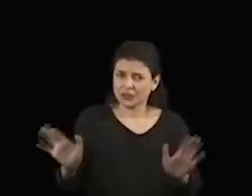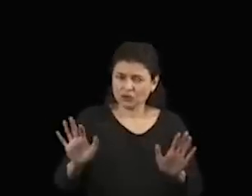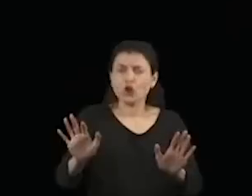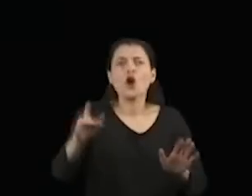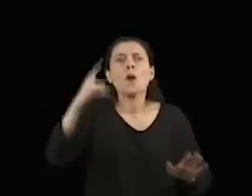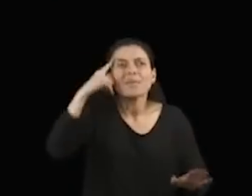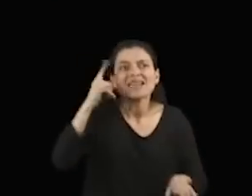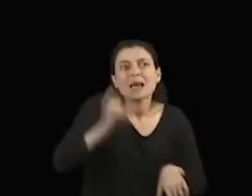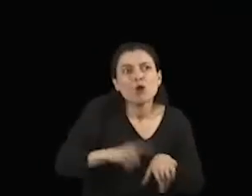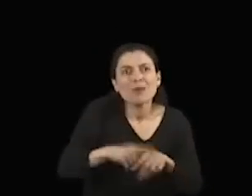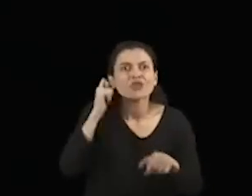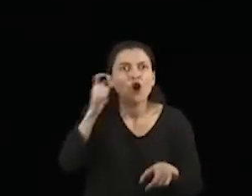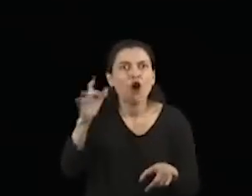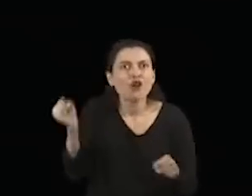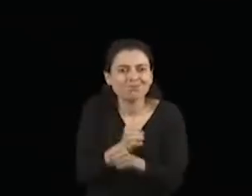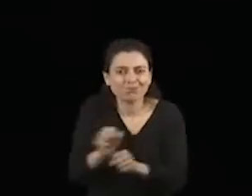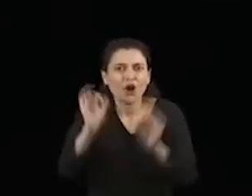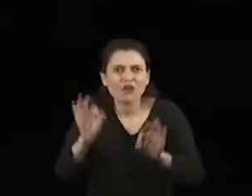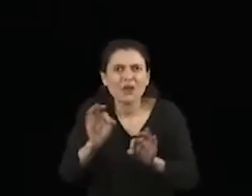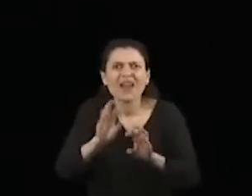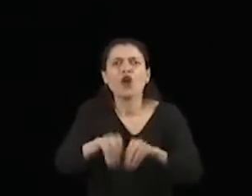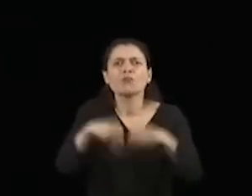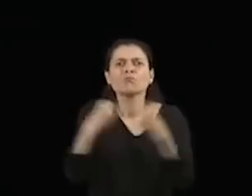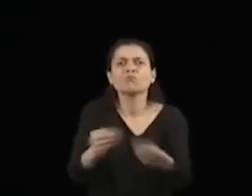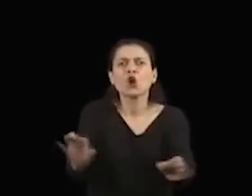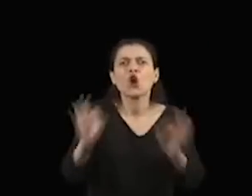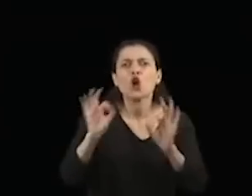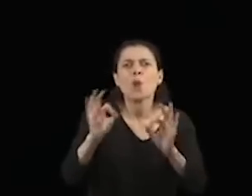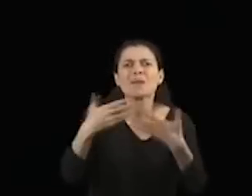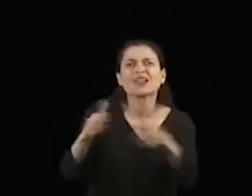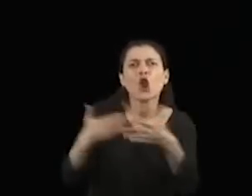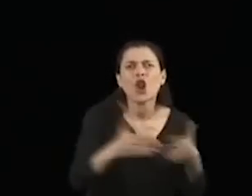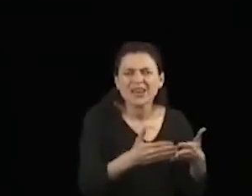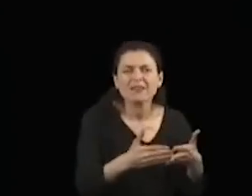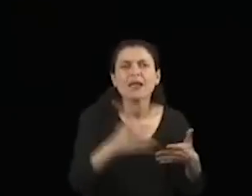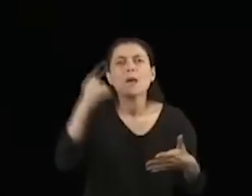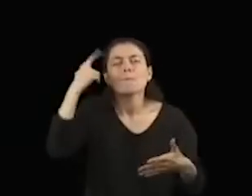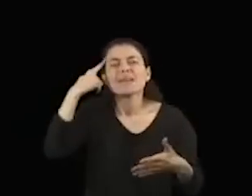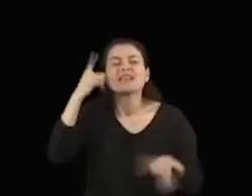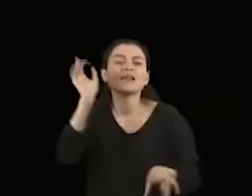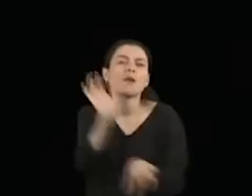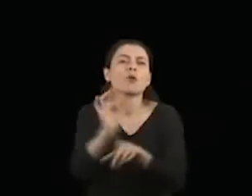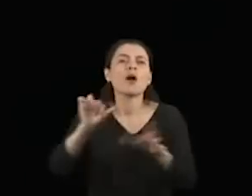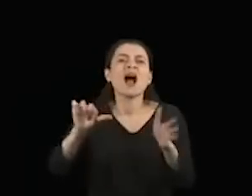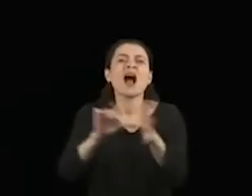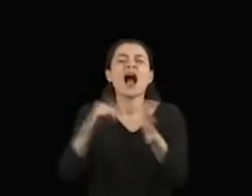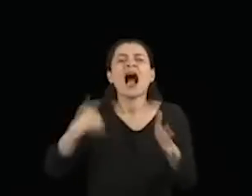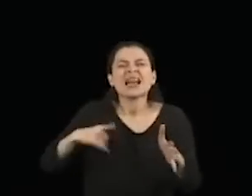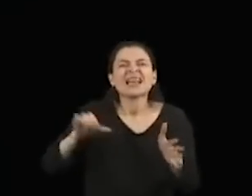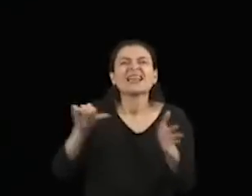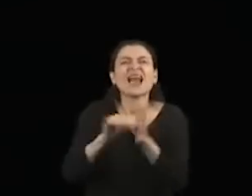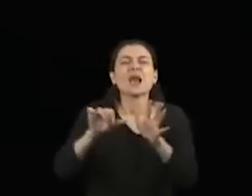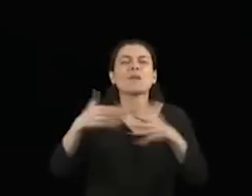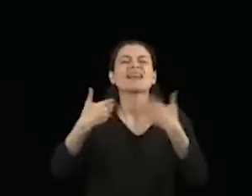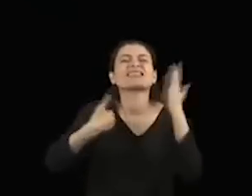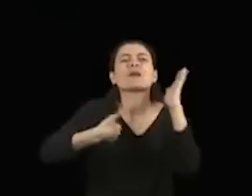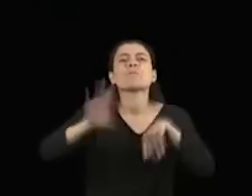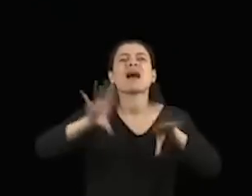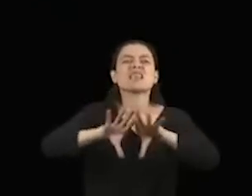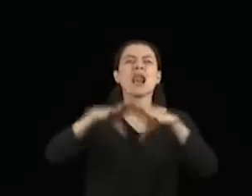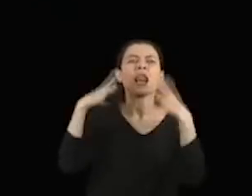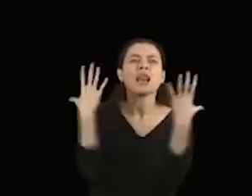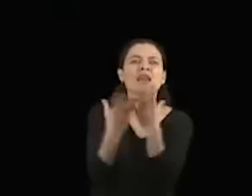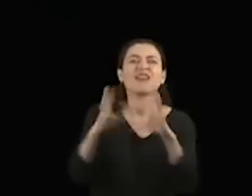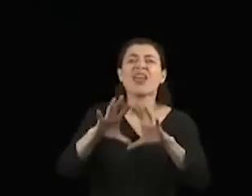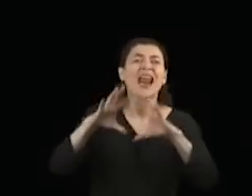esos países, sino que vamos a ser el país más libre del planeta. Por lo tanto, nuestro objetivo es convertirnos en el